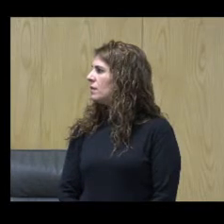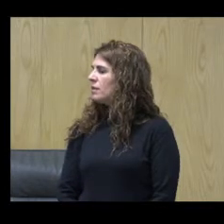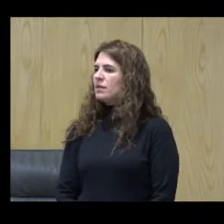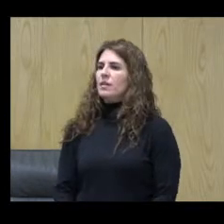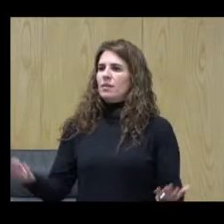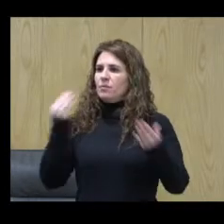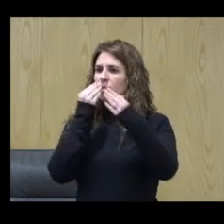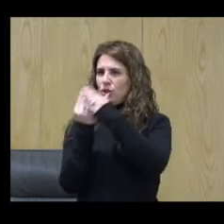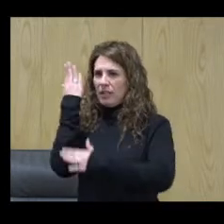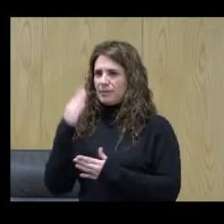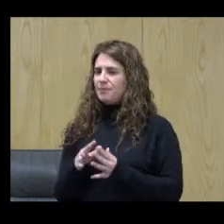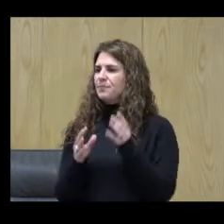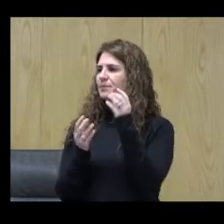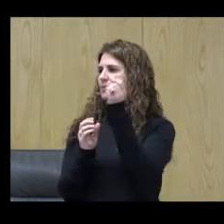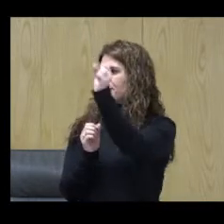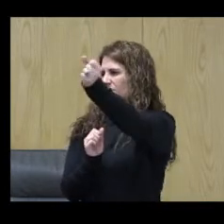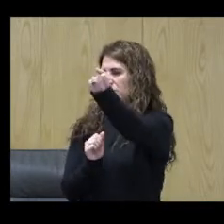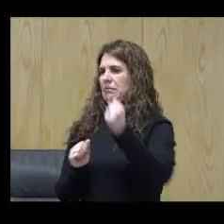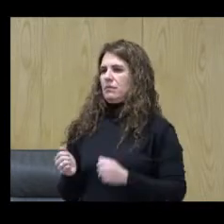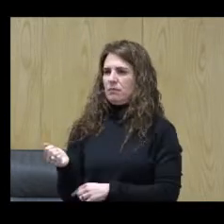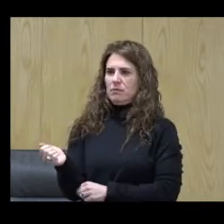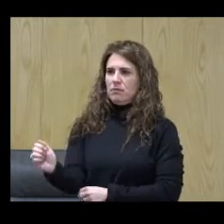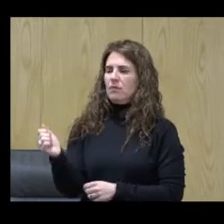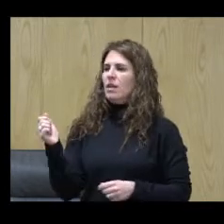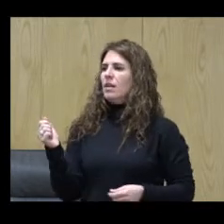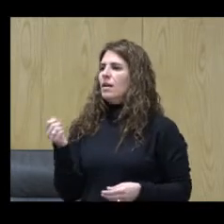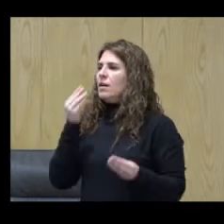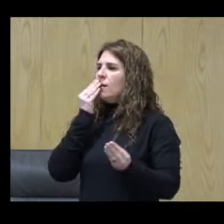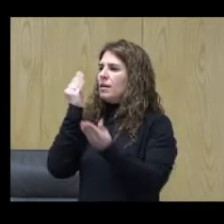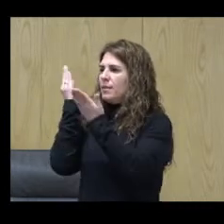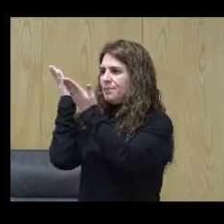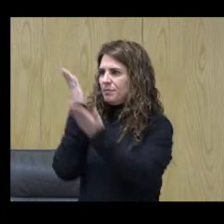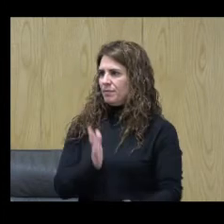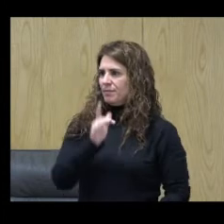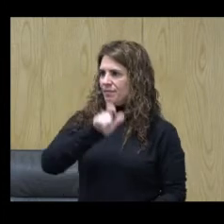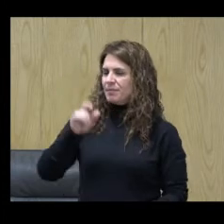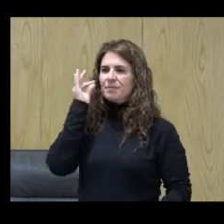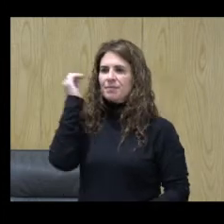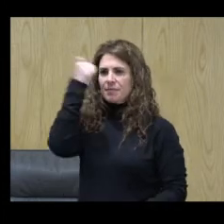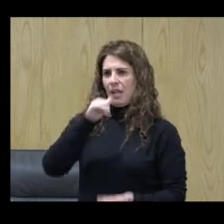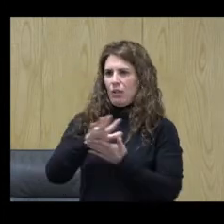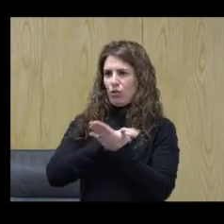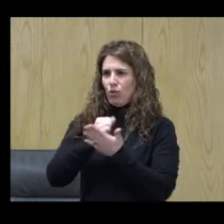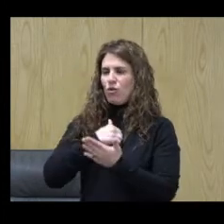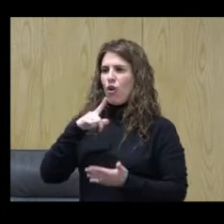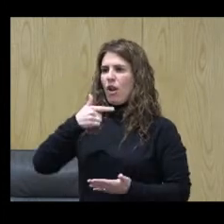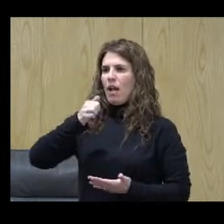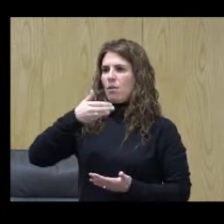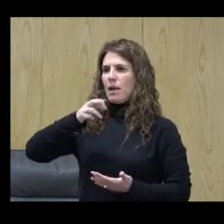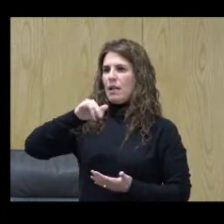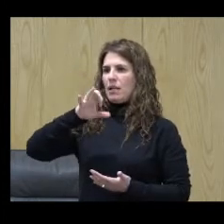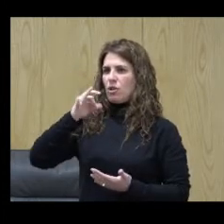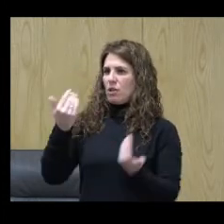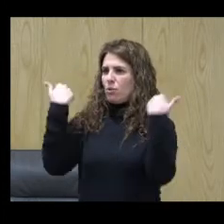Buenos días. Muy bien. Perfecto. Pues bienvenidas y bienvenidos a todos. Yo soy Olga Berrio, soy la responsable de